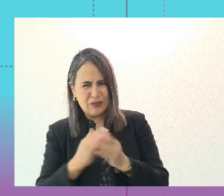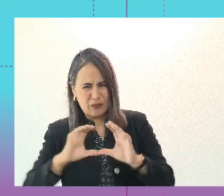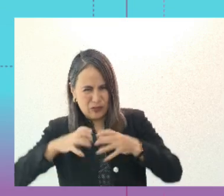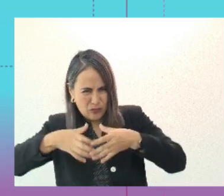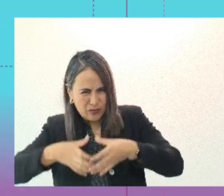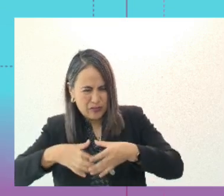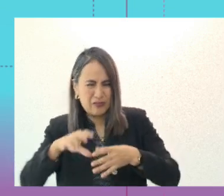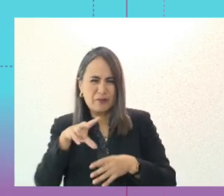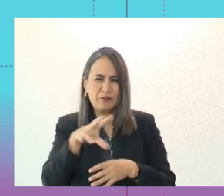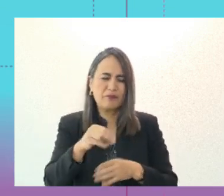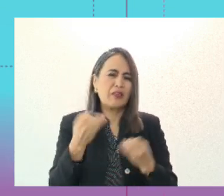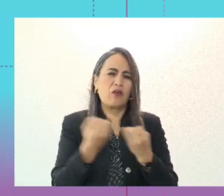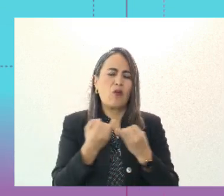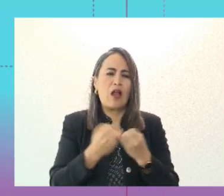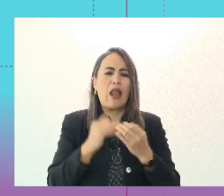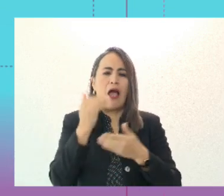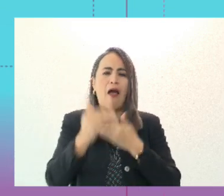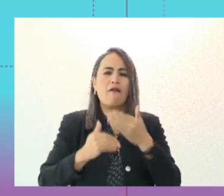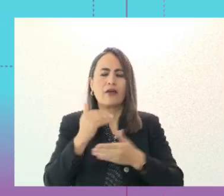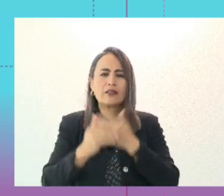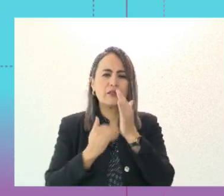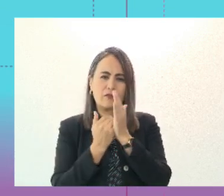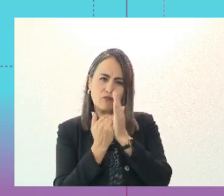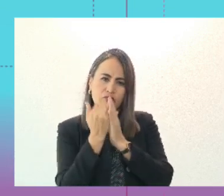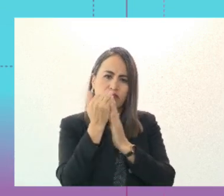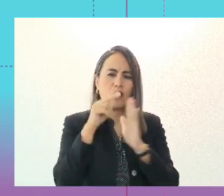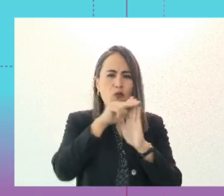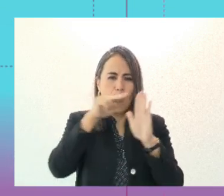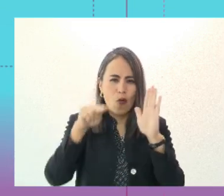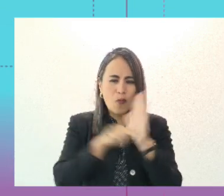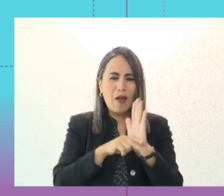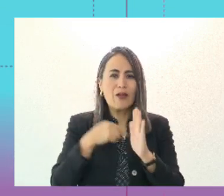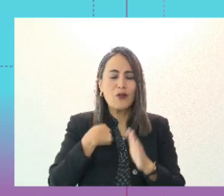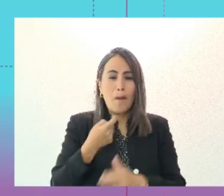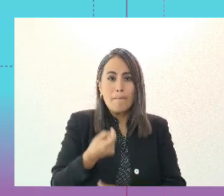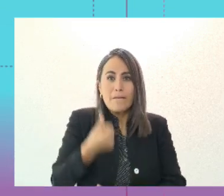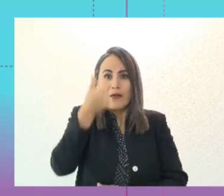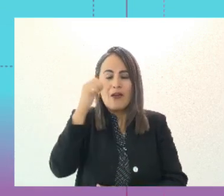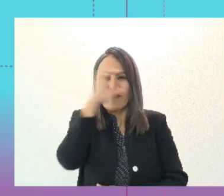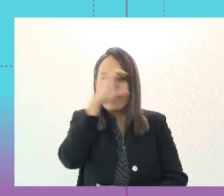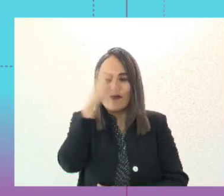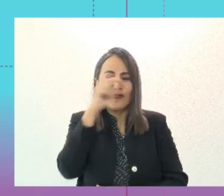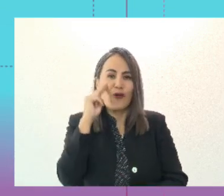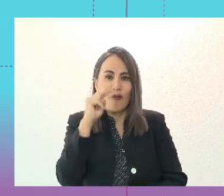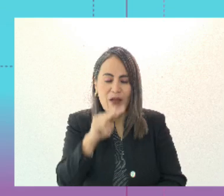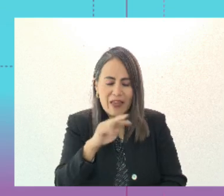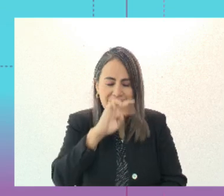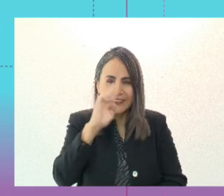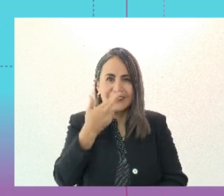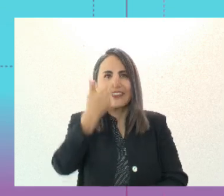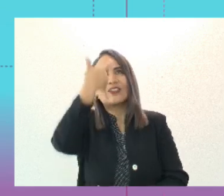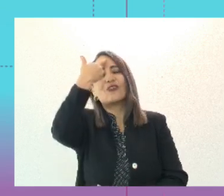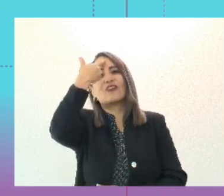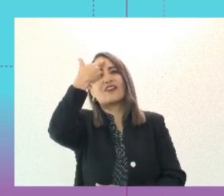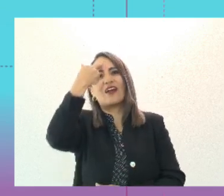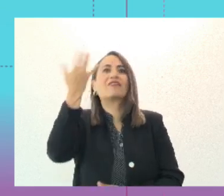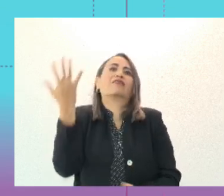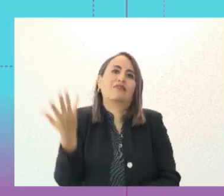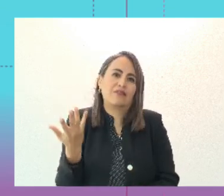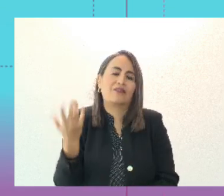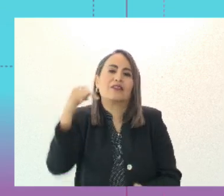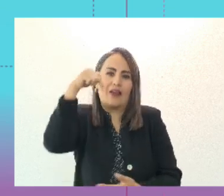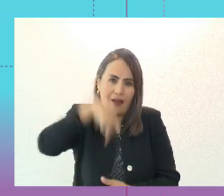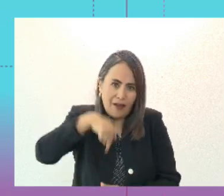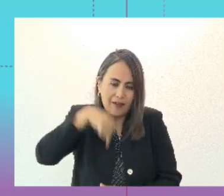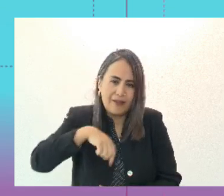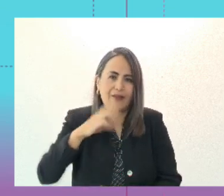avances normativos significativos que ha habido. Veía la primera foto y yo dije, ay, esto me recuerda algo. No aquí, por supuesto, no en el